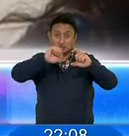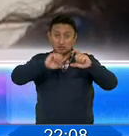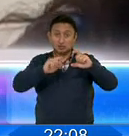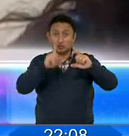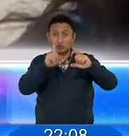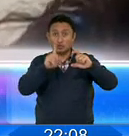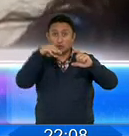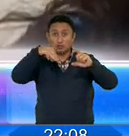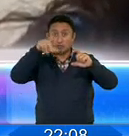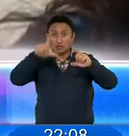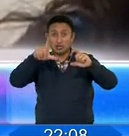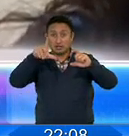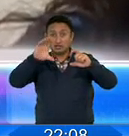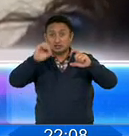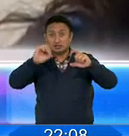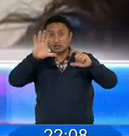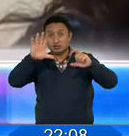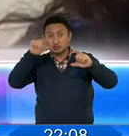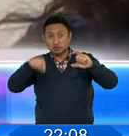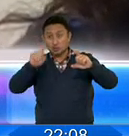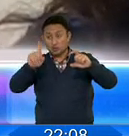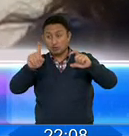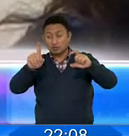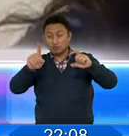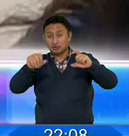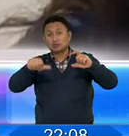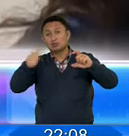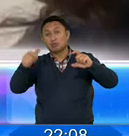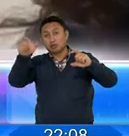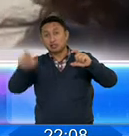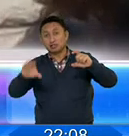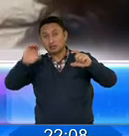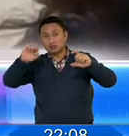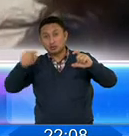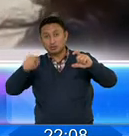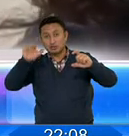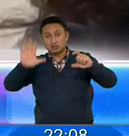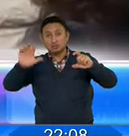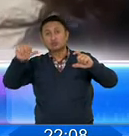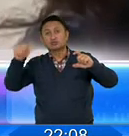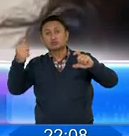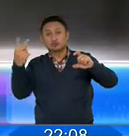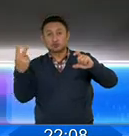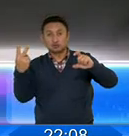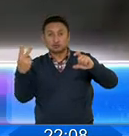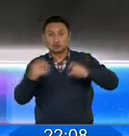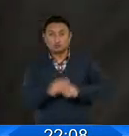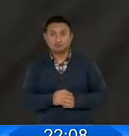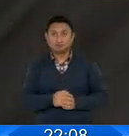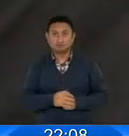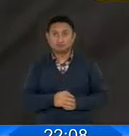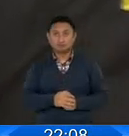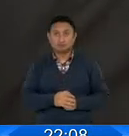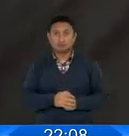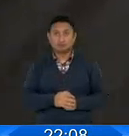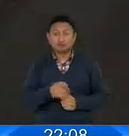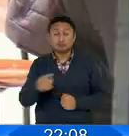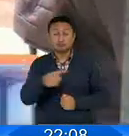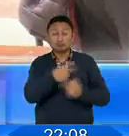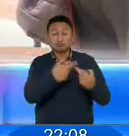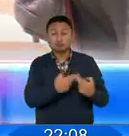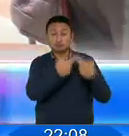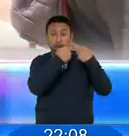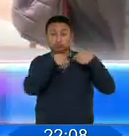ml, 0.5 ml para un usuario y 0.5 ml para otro usuario. Janet Yarre, responsable zonal